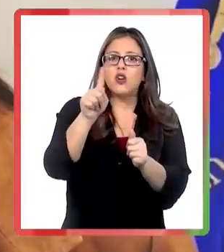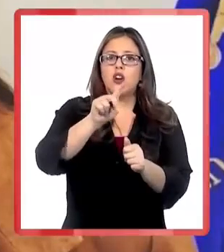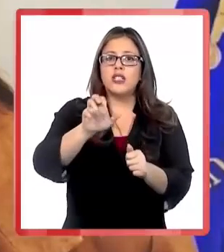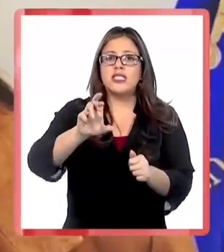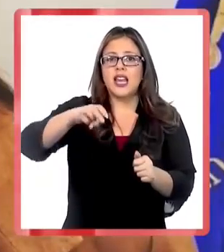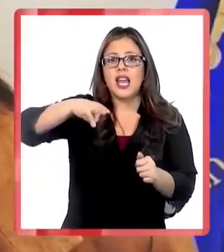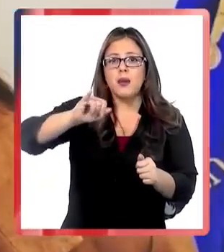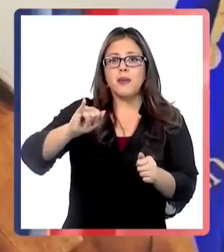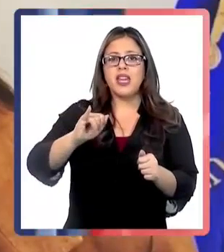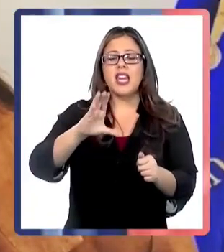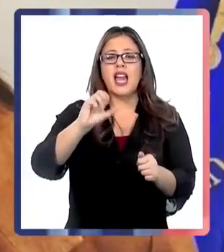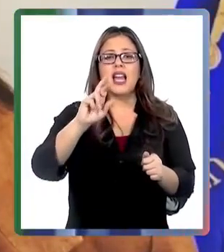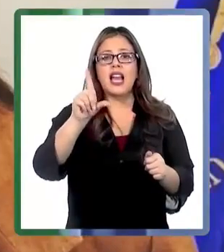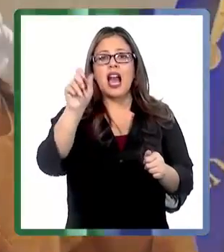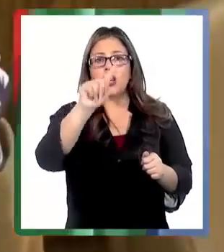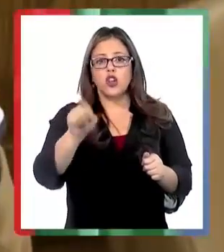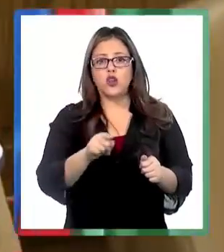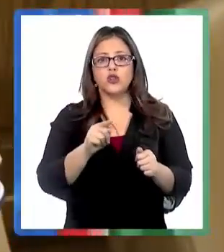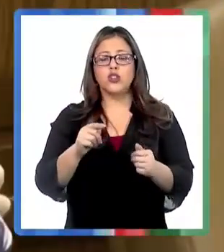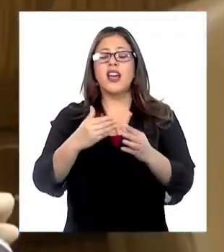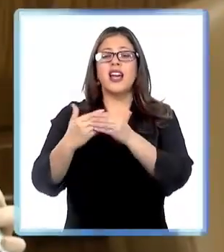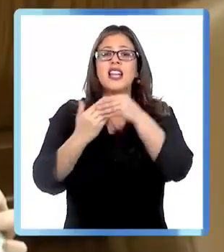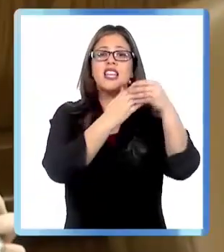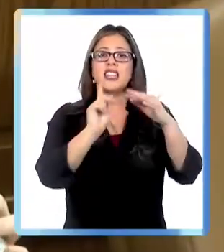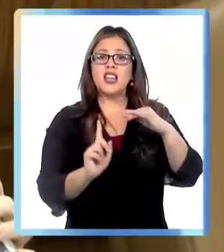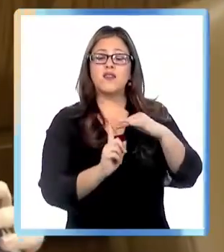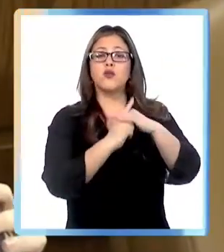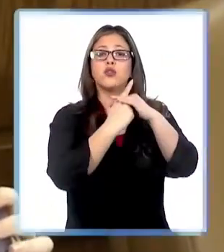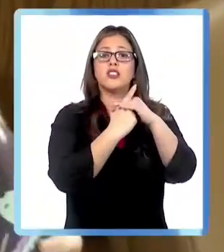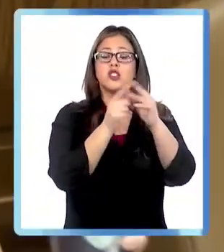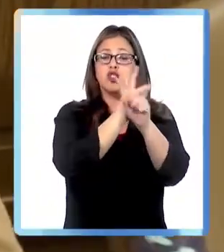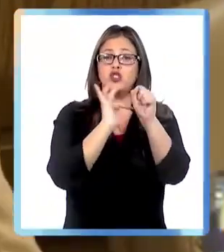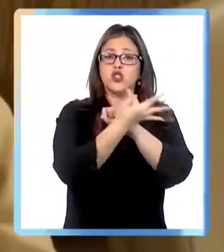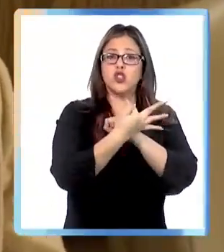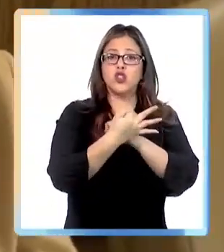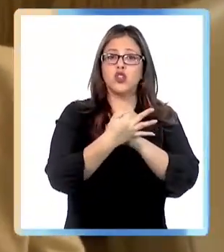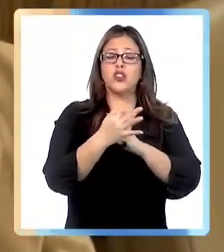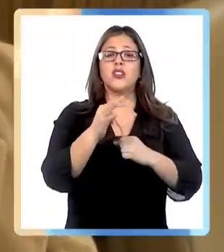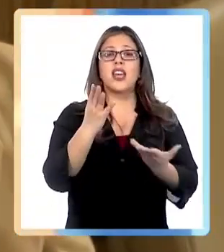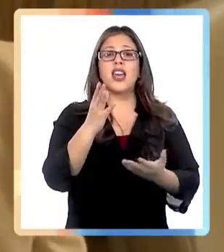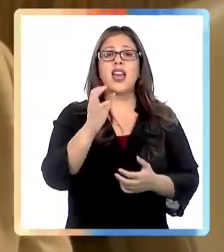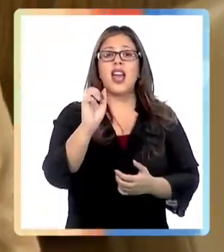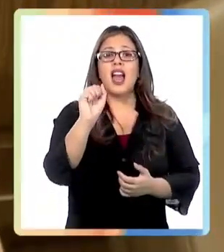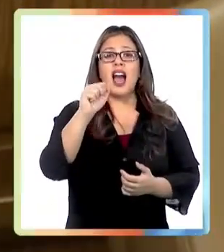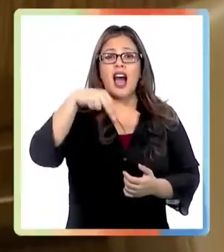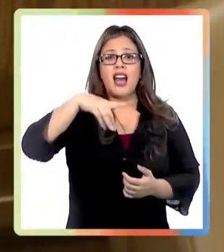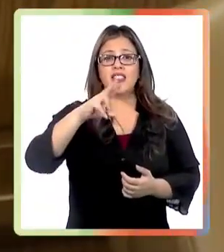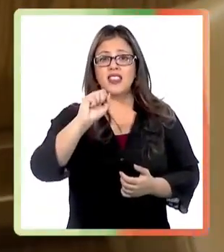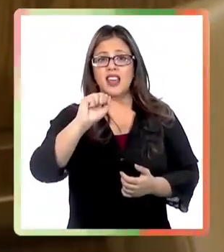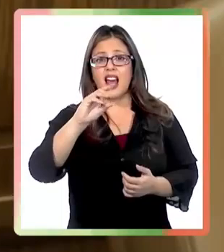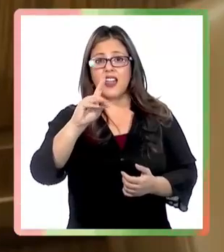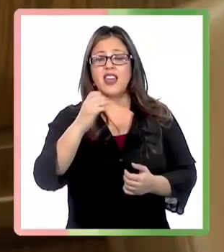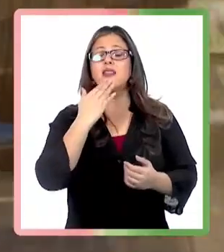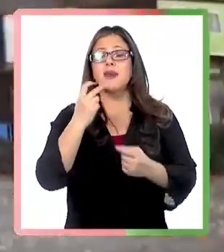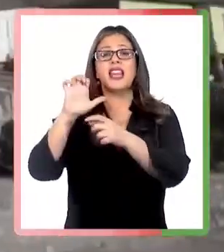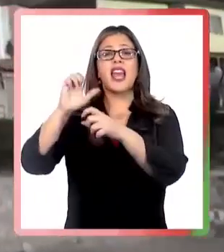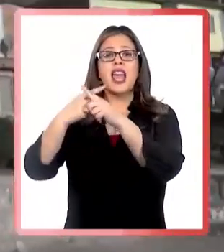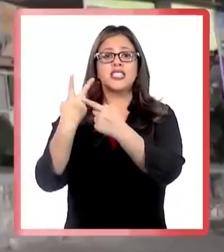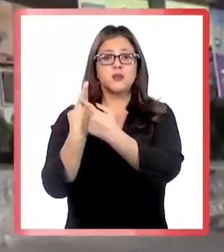Fundación Daniel Andrade y su entonces pareja, la diputada Catalina Pérez, todos militantes del Partido Revolución